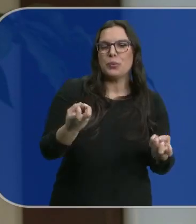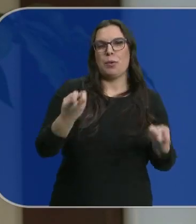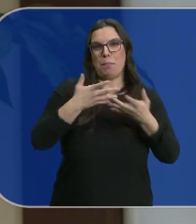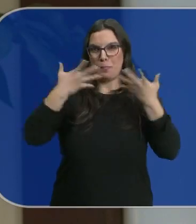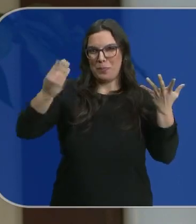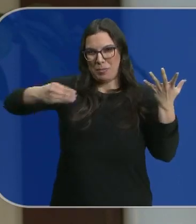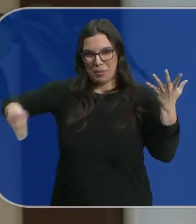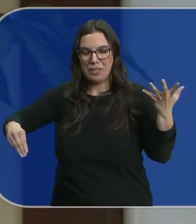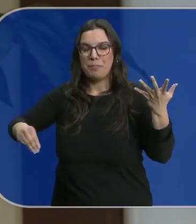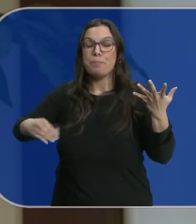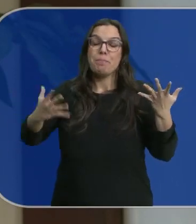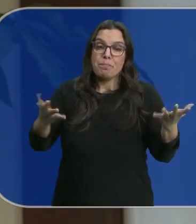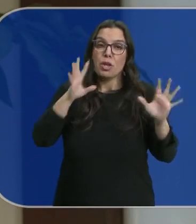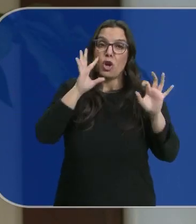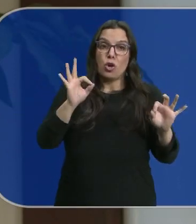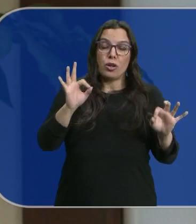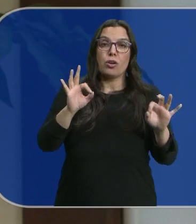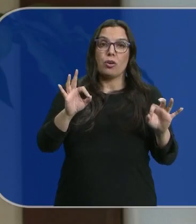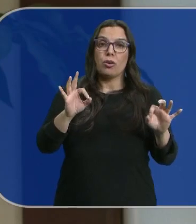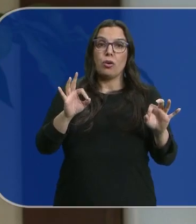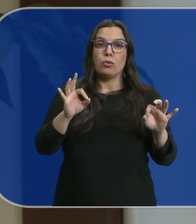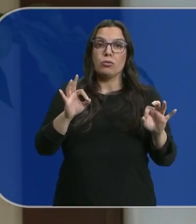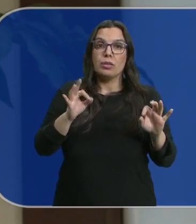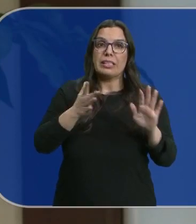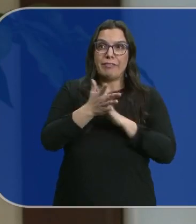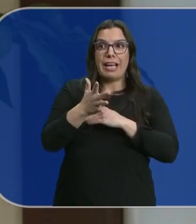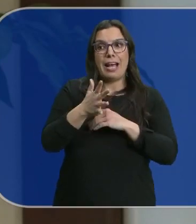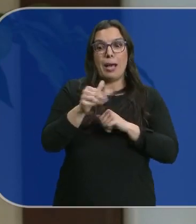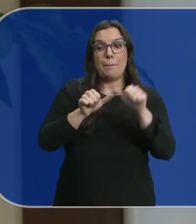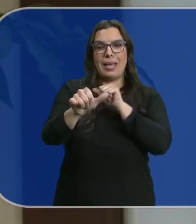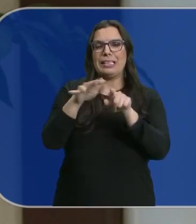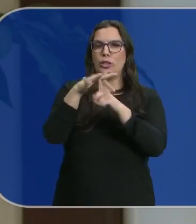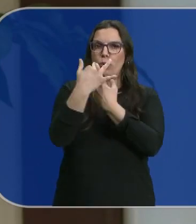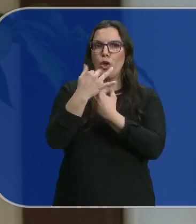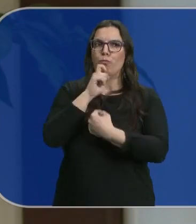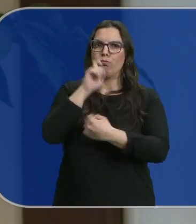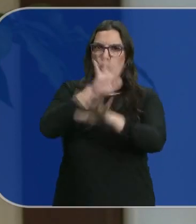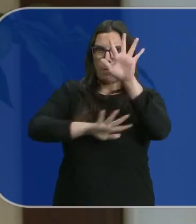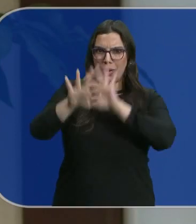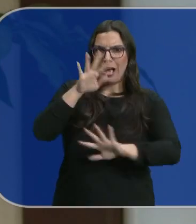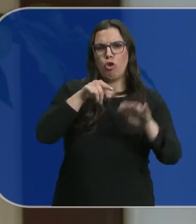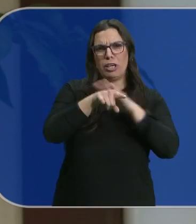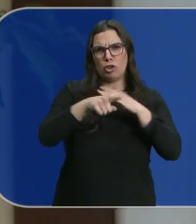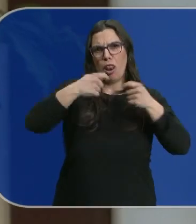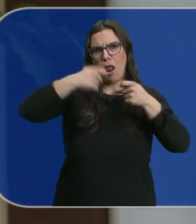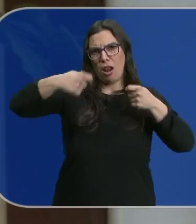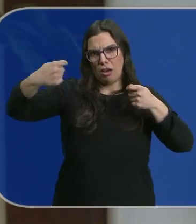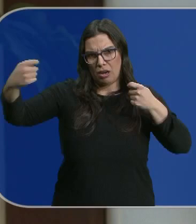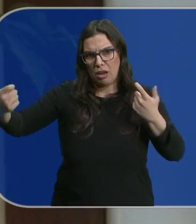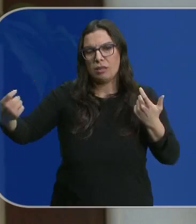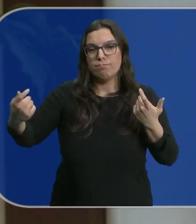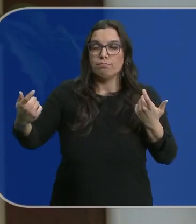mucho más amplia, ¿no? Eso evidentemente abriría un escenario mucho más complicado, mucho más complejo, de mucho más trámites